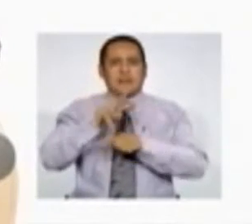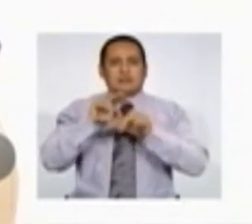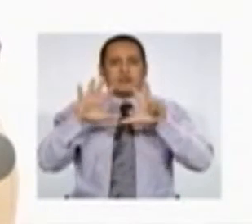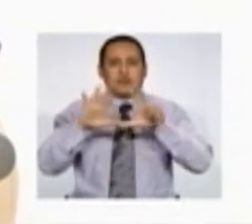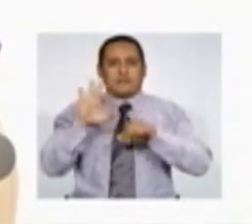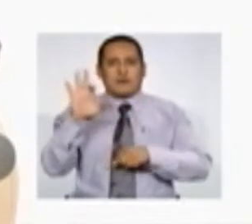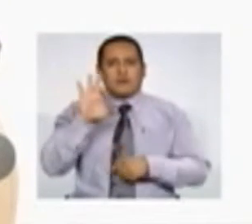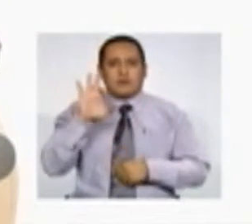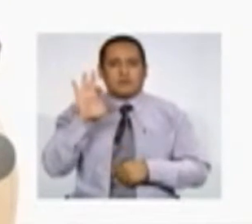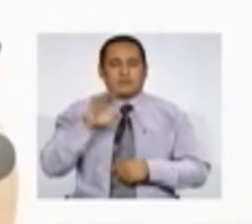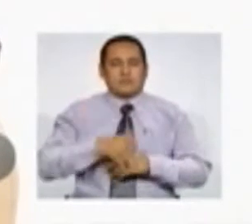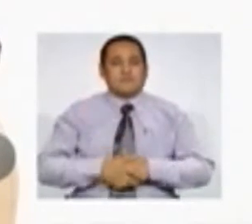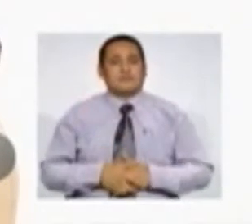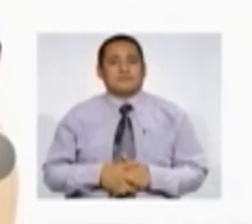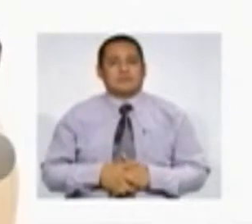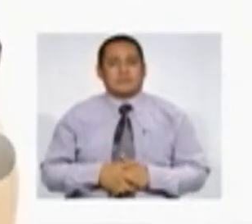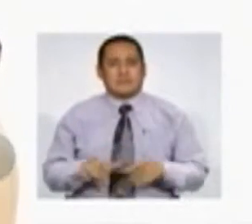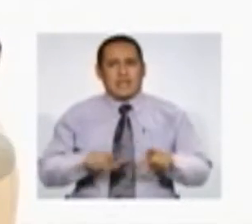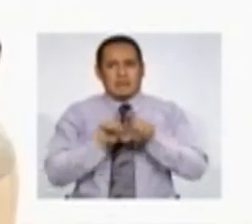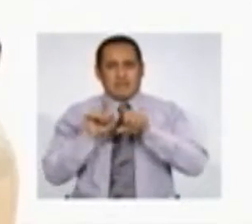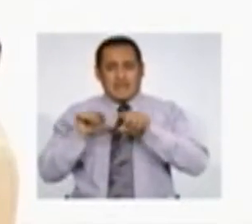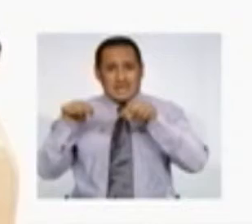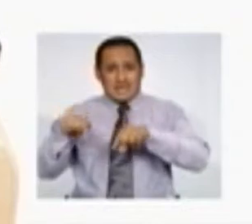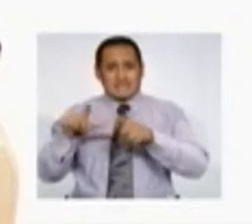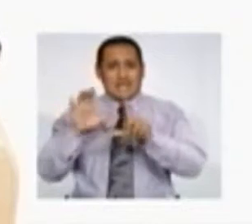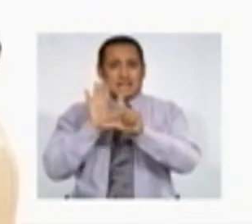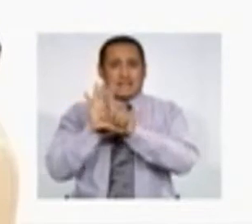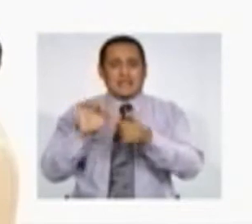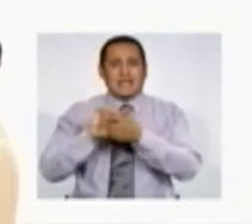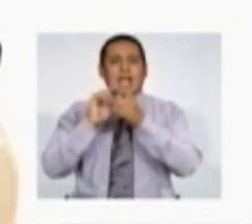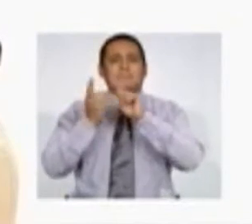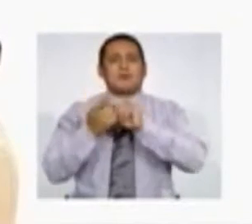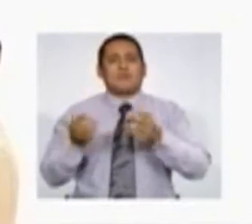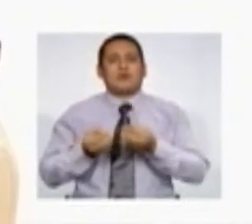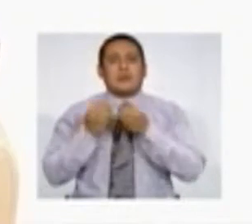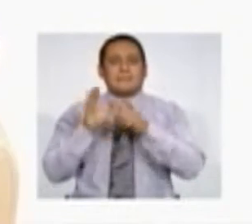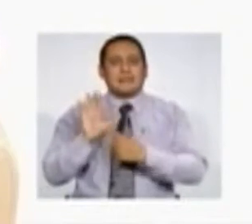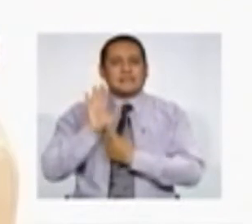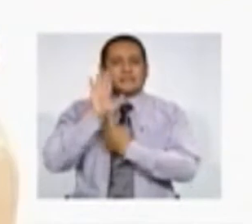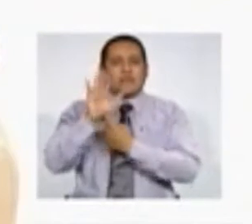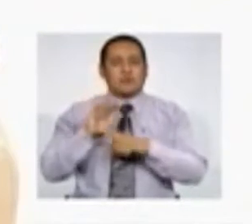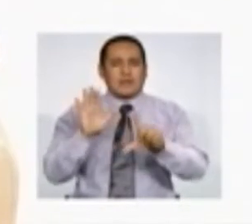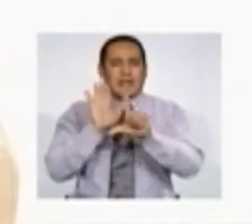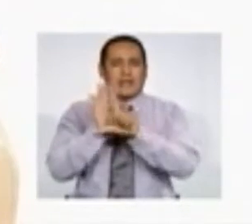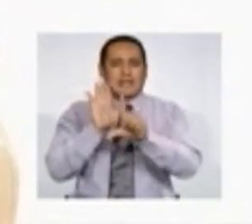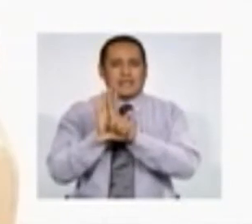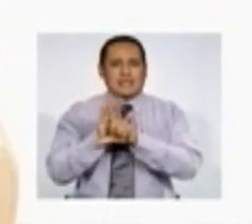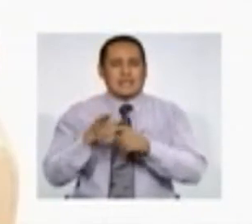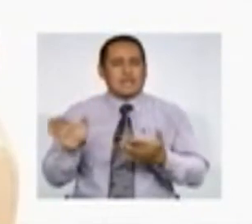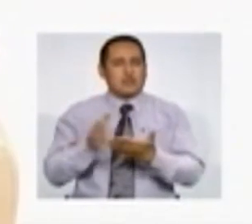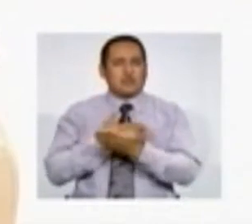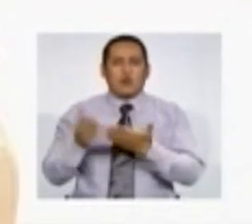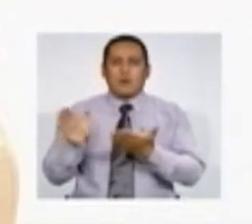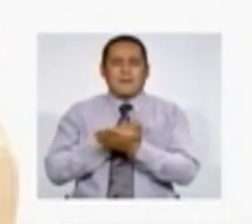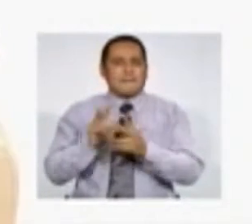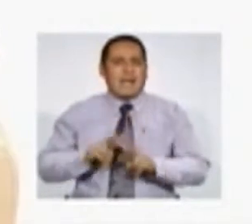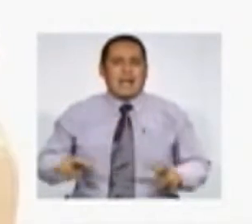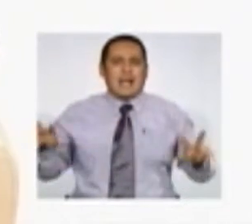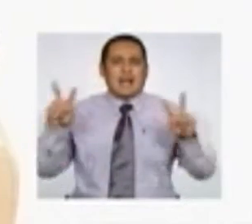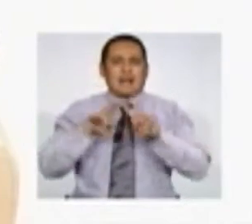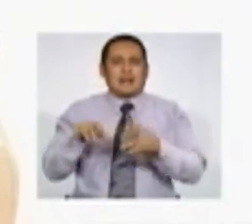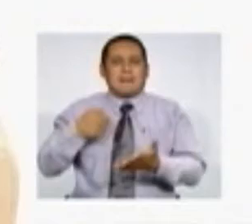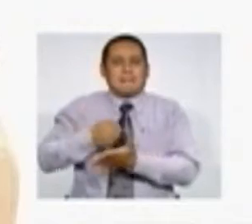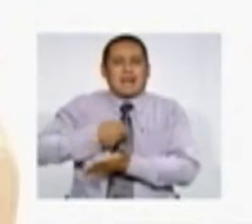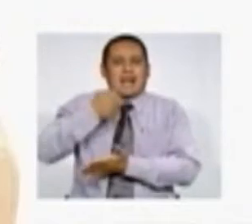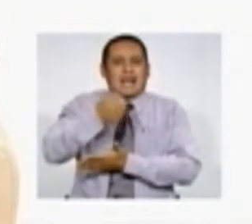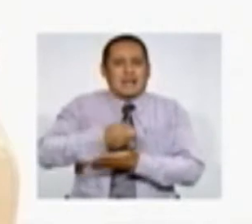febrero. Claro, como si nos pagaran por adelantado también a uno. Eso también cambió porque se ha establecido en la ley que no vale